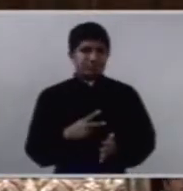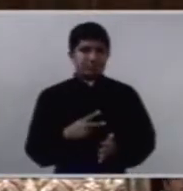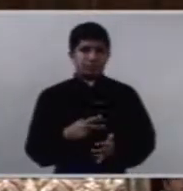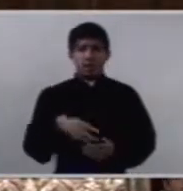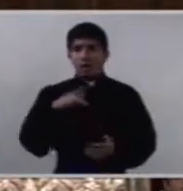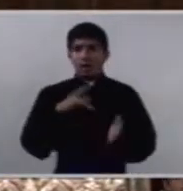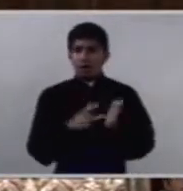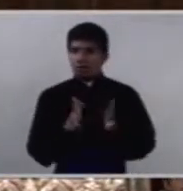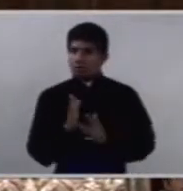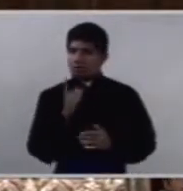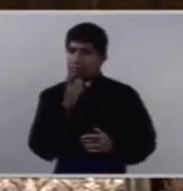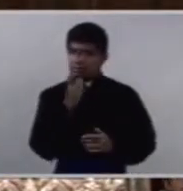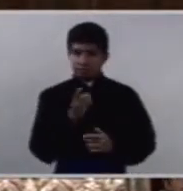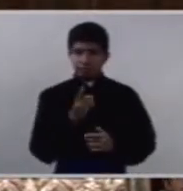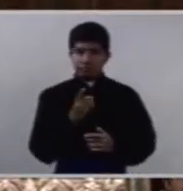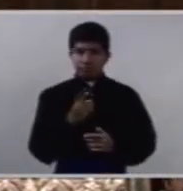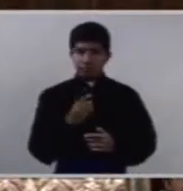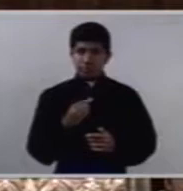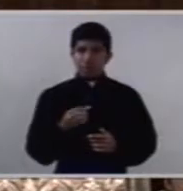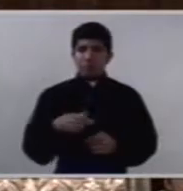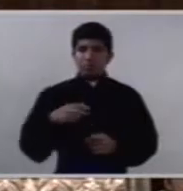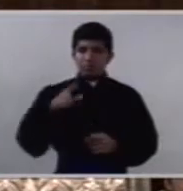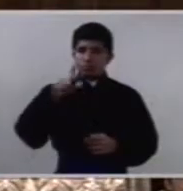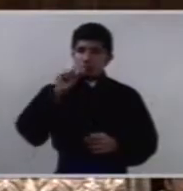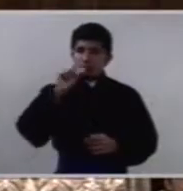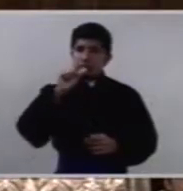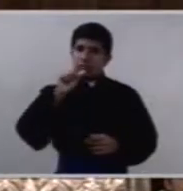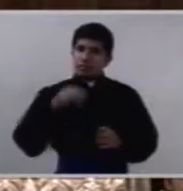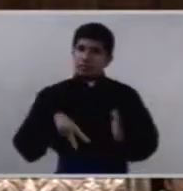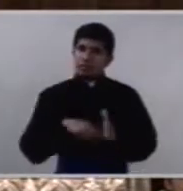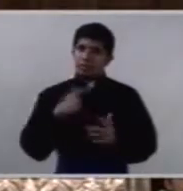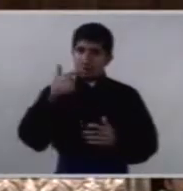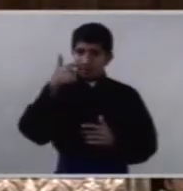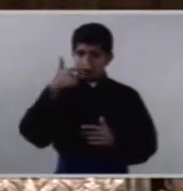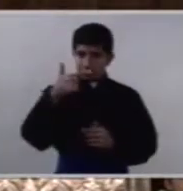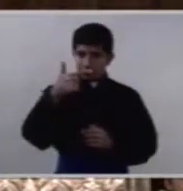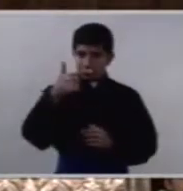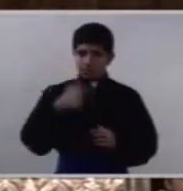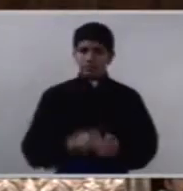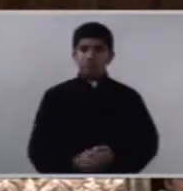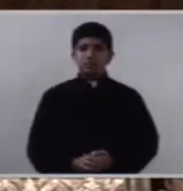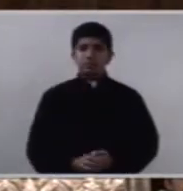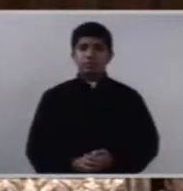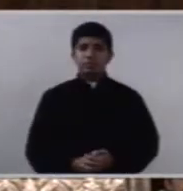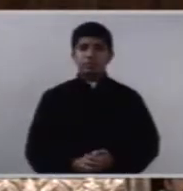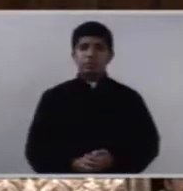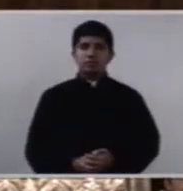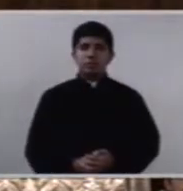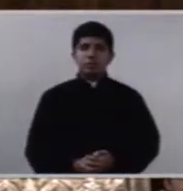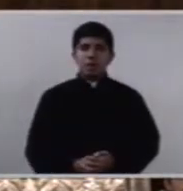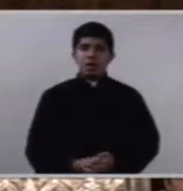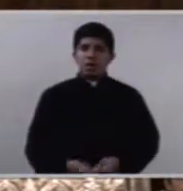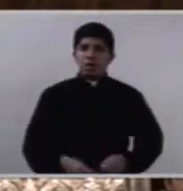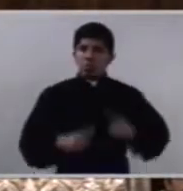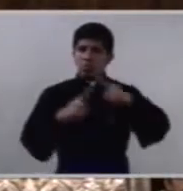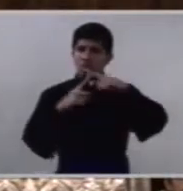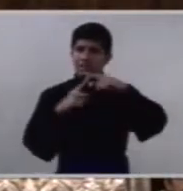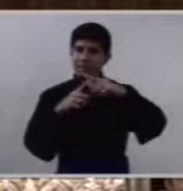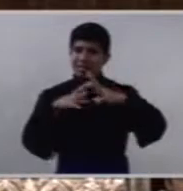dice: hasta 70 veces 7. es un desafío